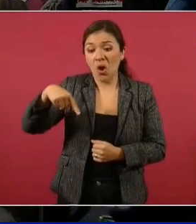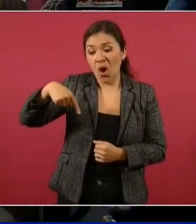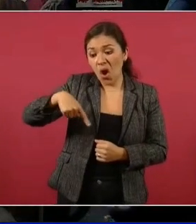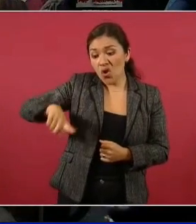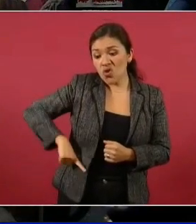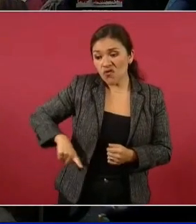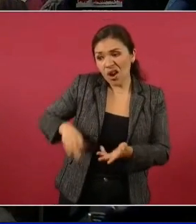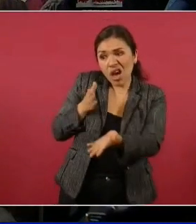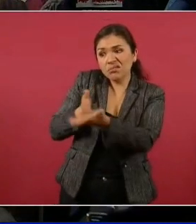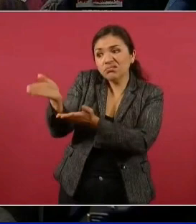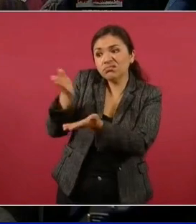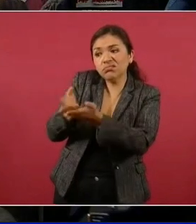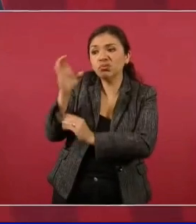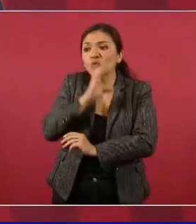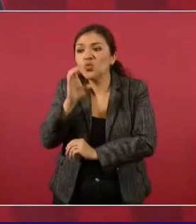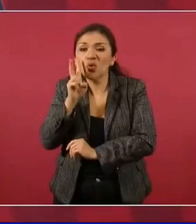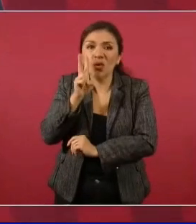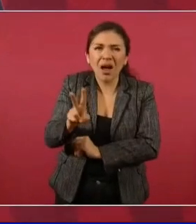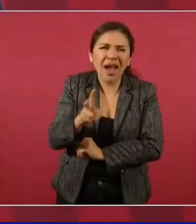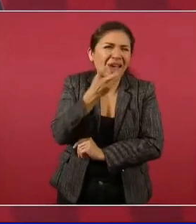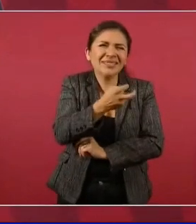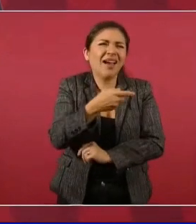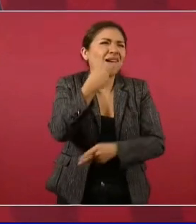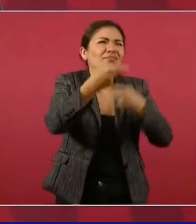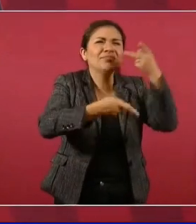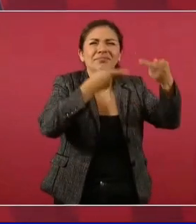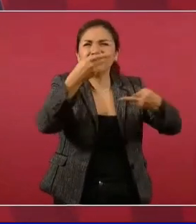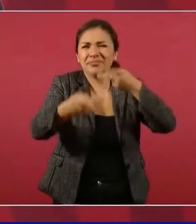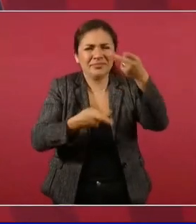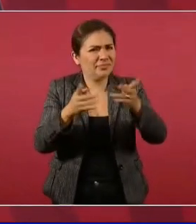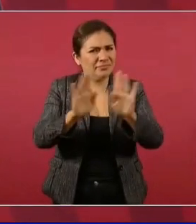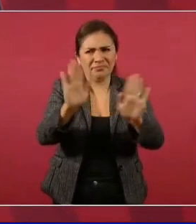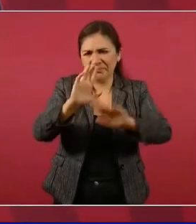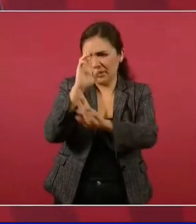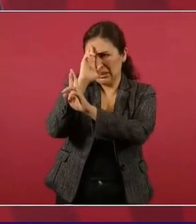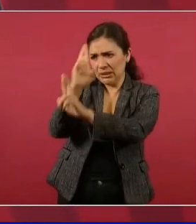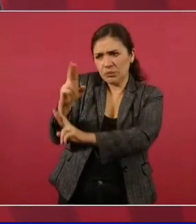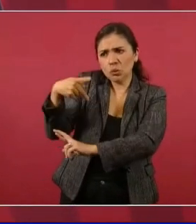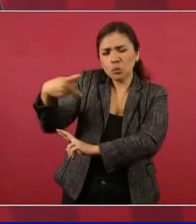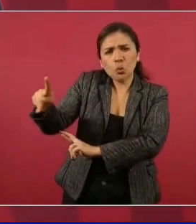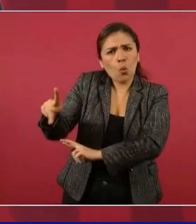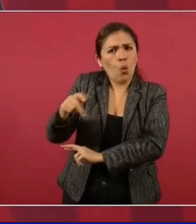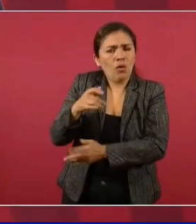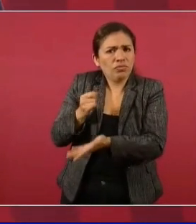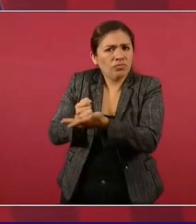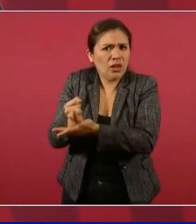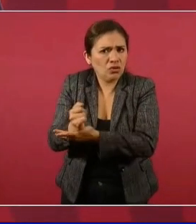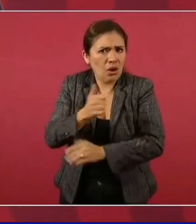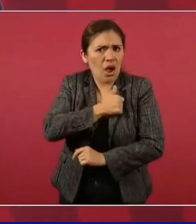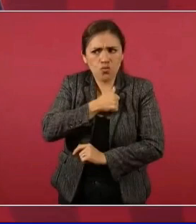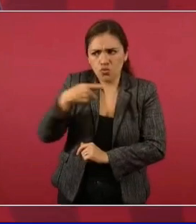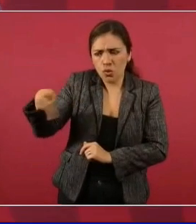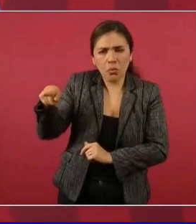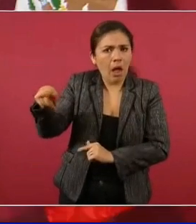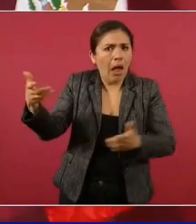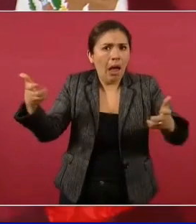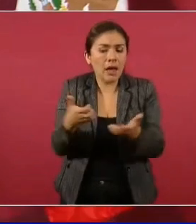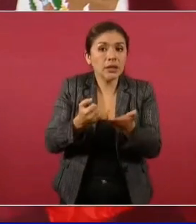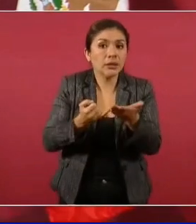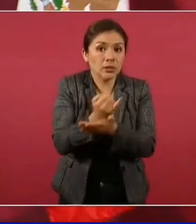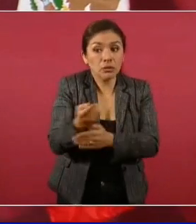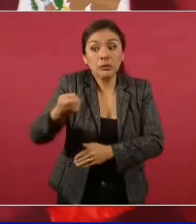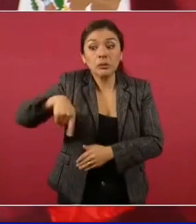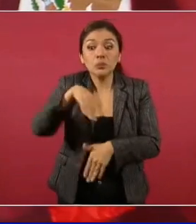decían muchas cosas, ¿no? Entonces, hay autonomía y ellos deciden, ya están